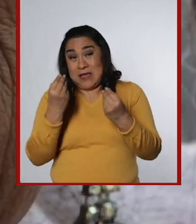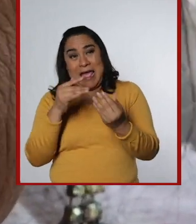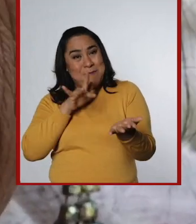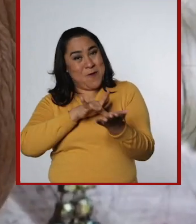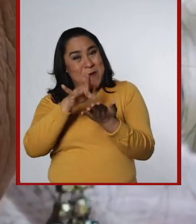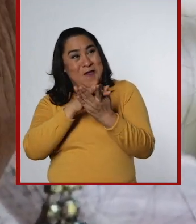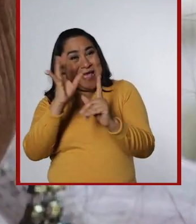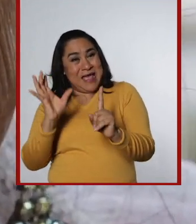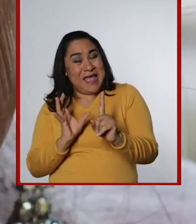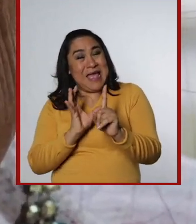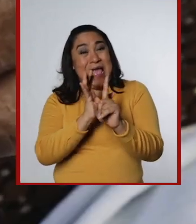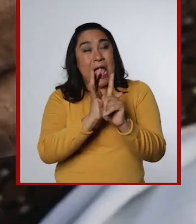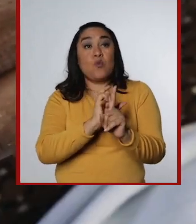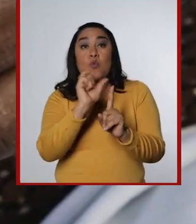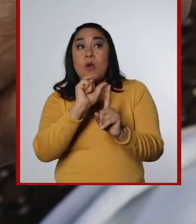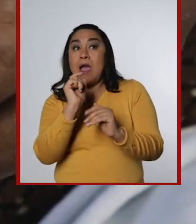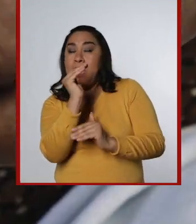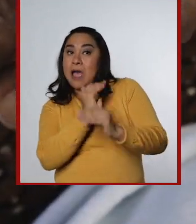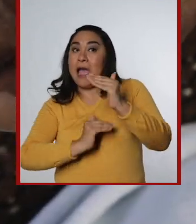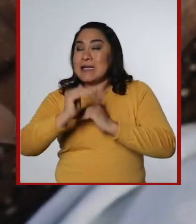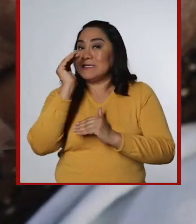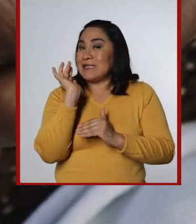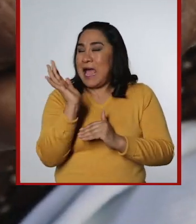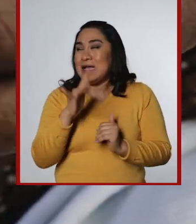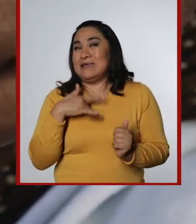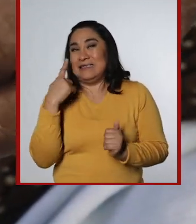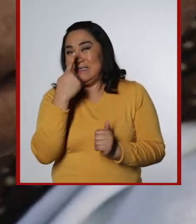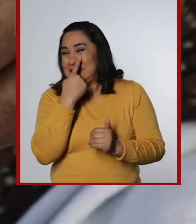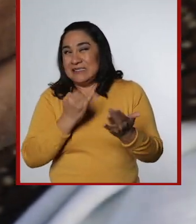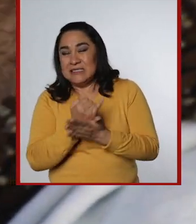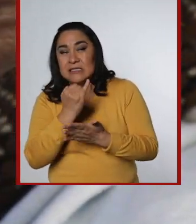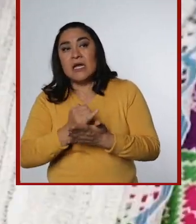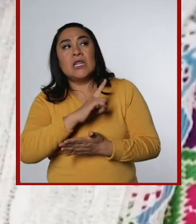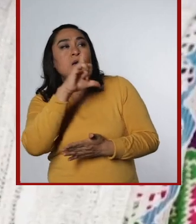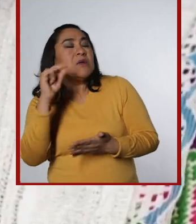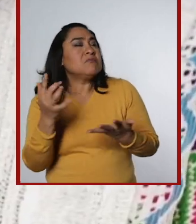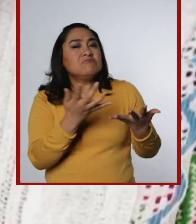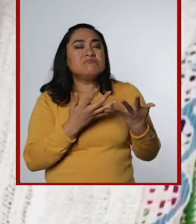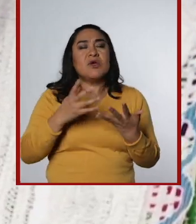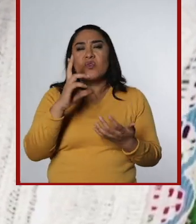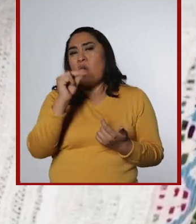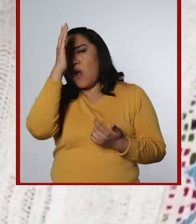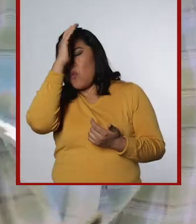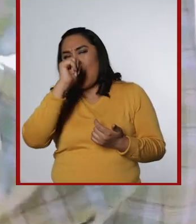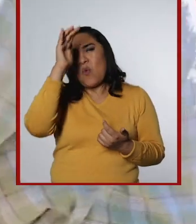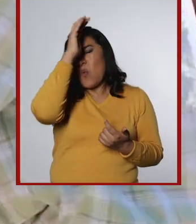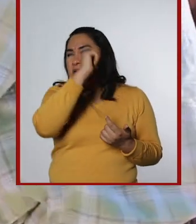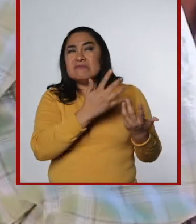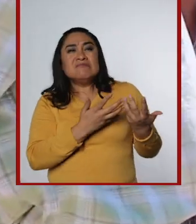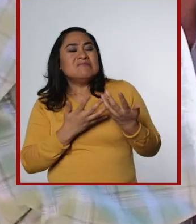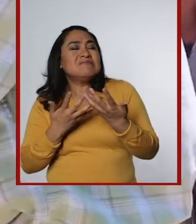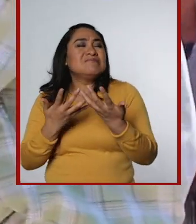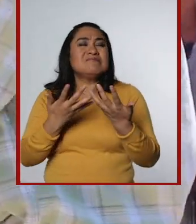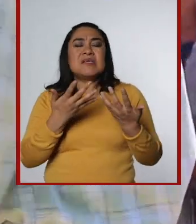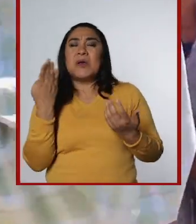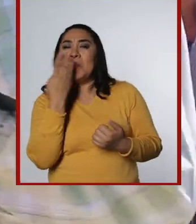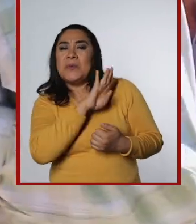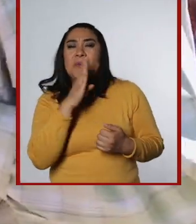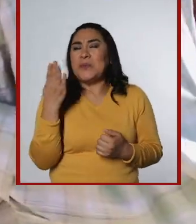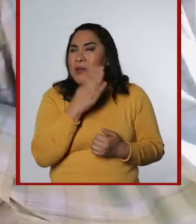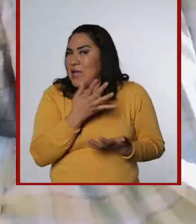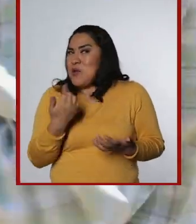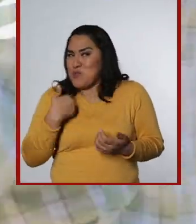están muy de acuerdo en lo que vamos a hacer, no están muy de acuerdo en lo que podemos lograr. Eufrosina para